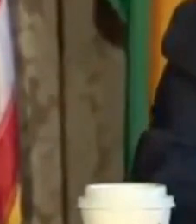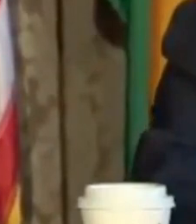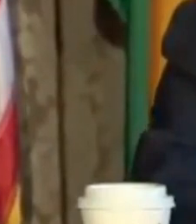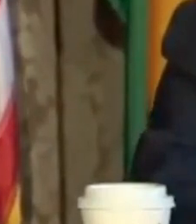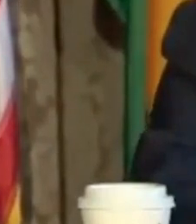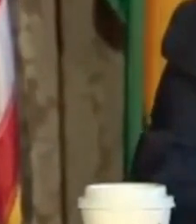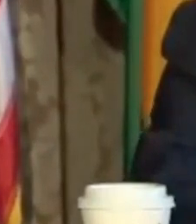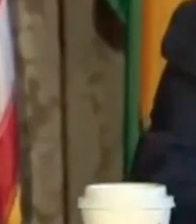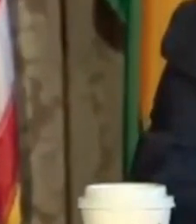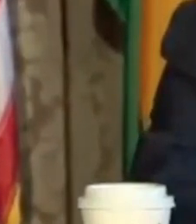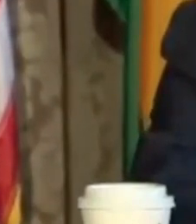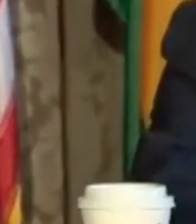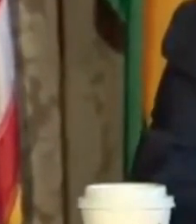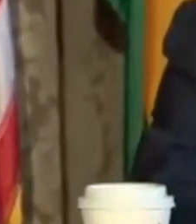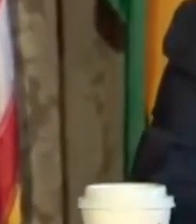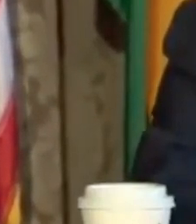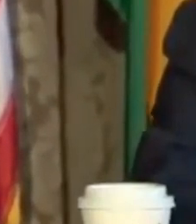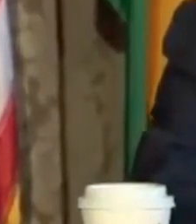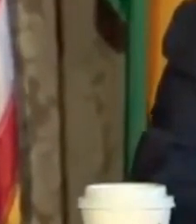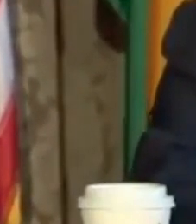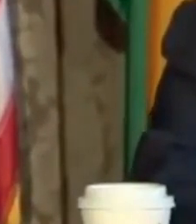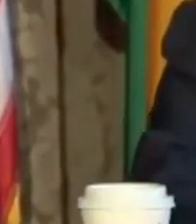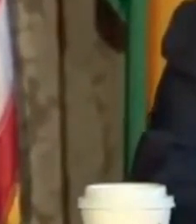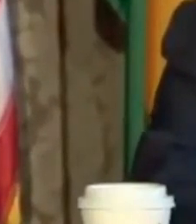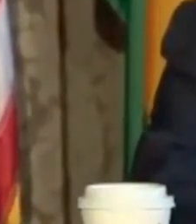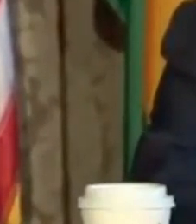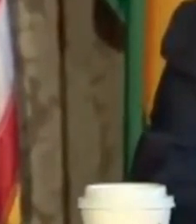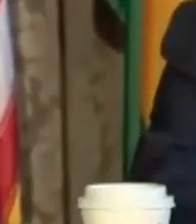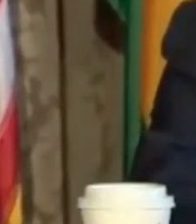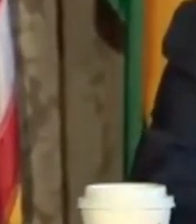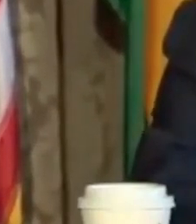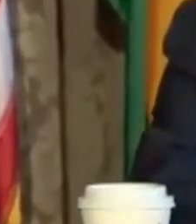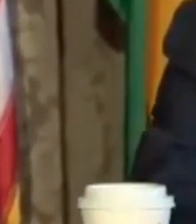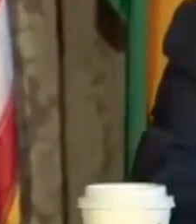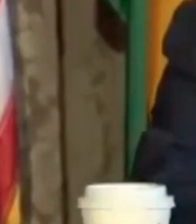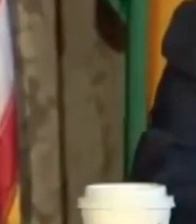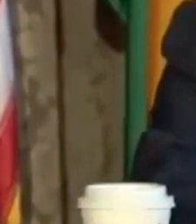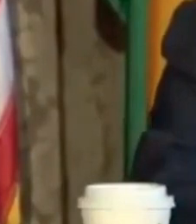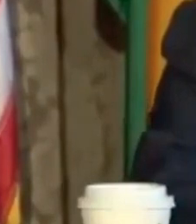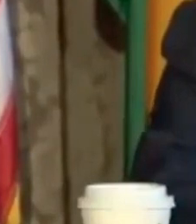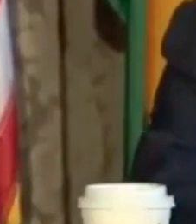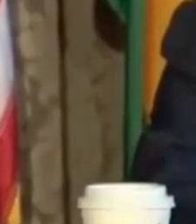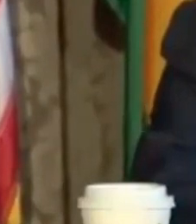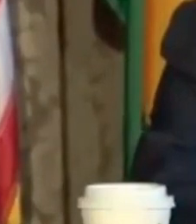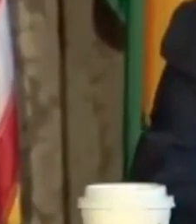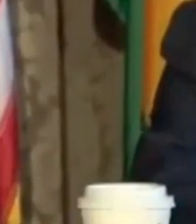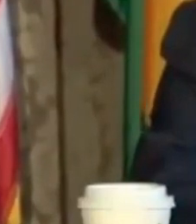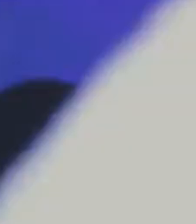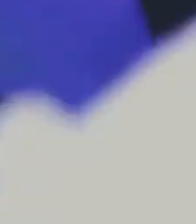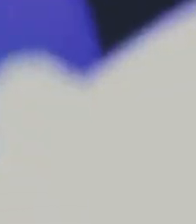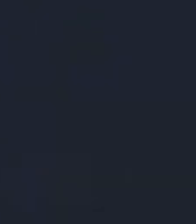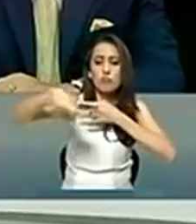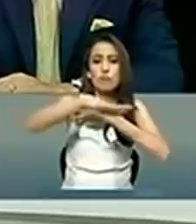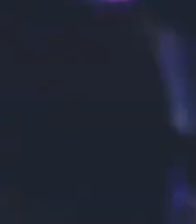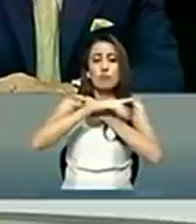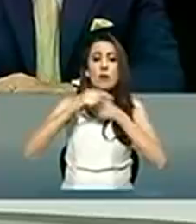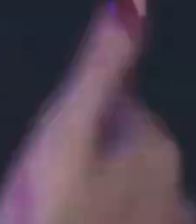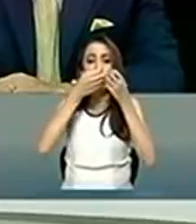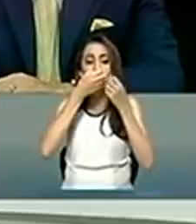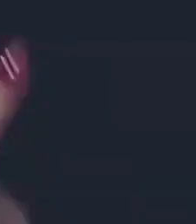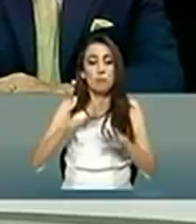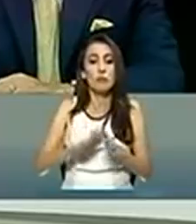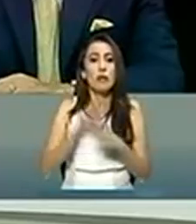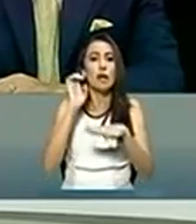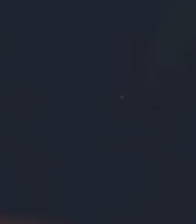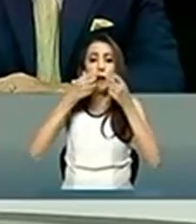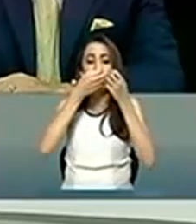un mejor presidente. Yo les dije, ojalá tuviera yo un mejor pueblo también. Yo les dije, ojalá tuviera yo un mejor pueblo también. El gobierno de los todos. Los